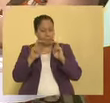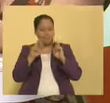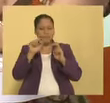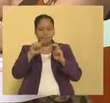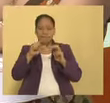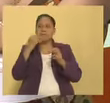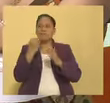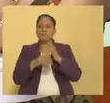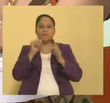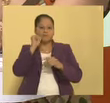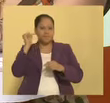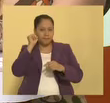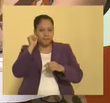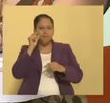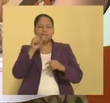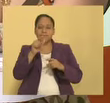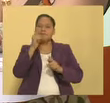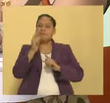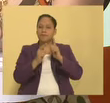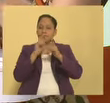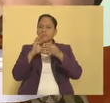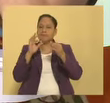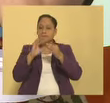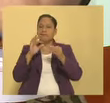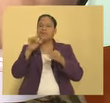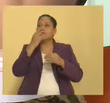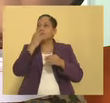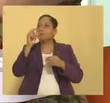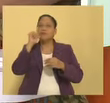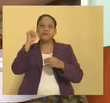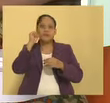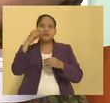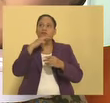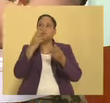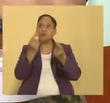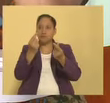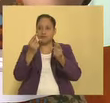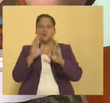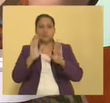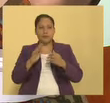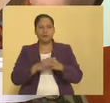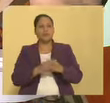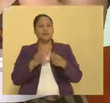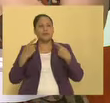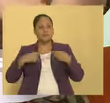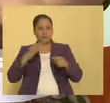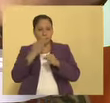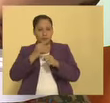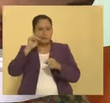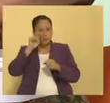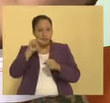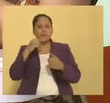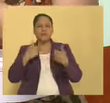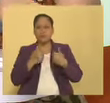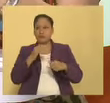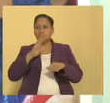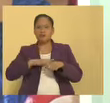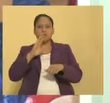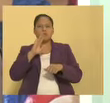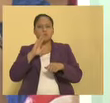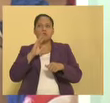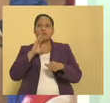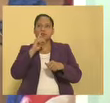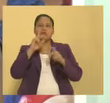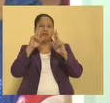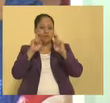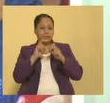ayer. Lo vamos a hacer despacito porque también me decían que me había ido muy, muy rápido. Para que la gente que nos está viendo entienda mejor el tema, el asunto. Mira,